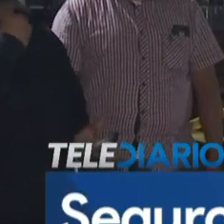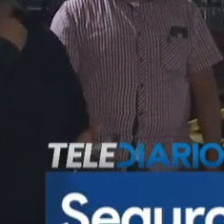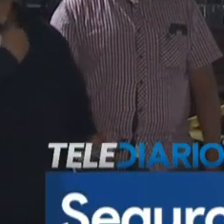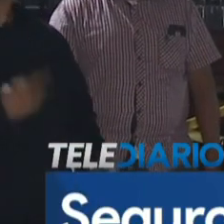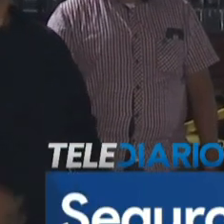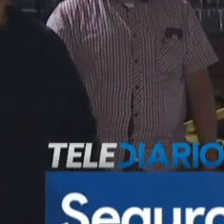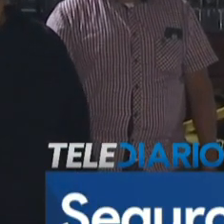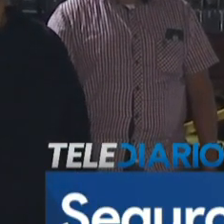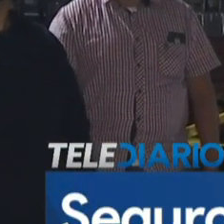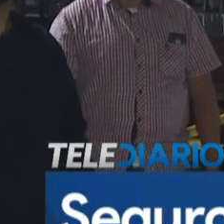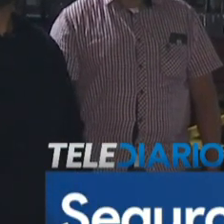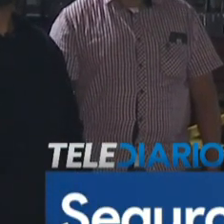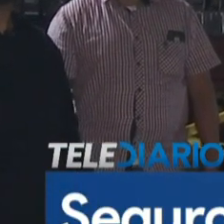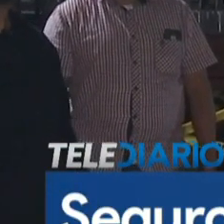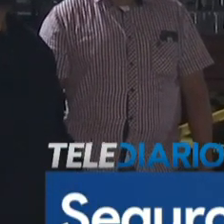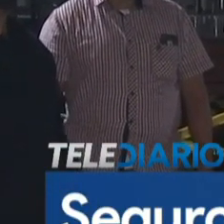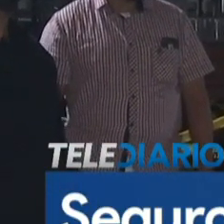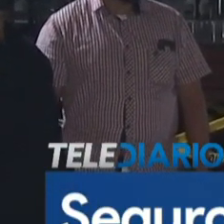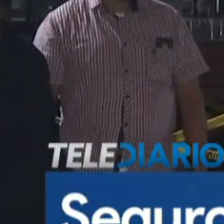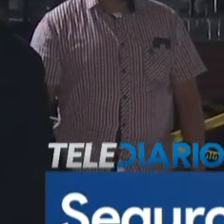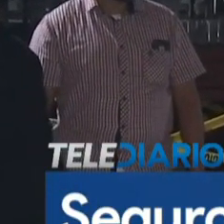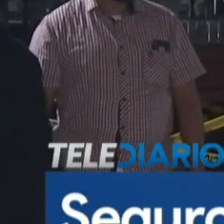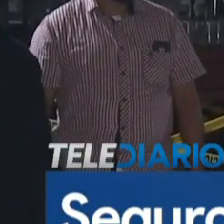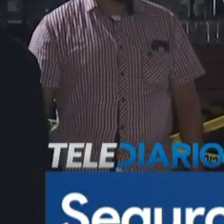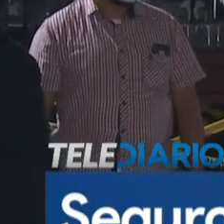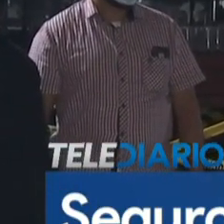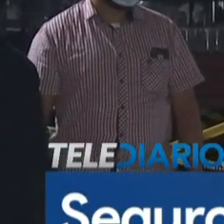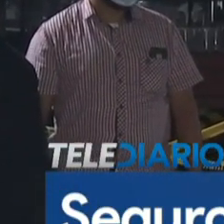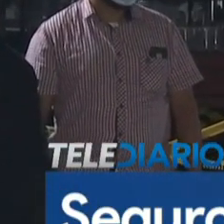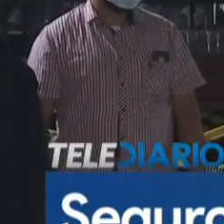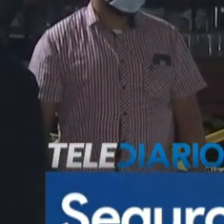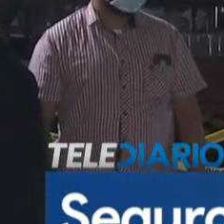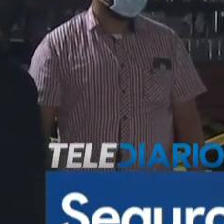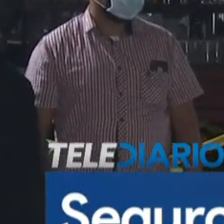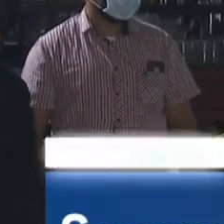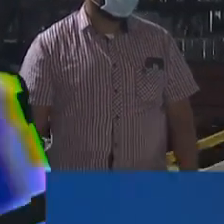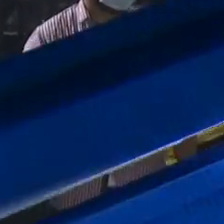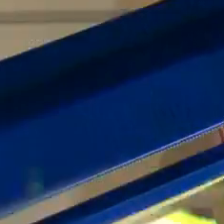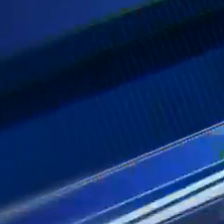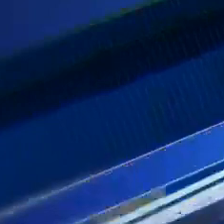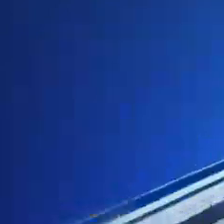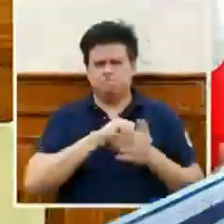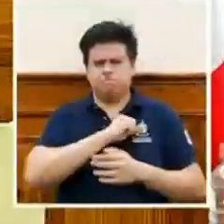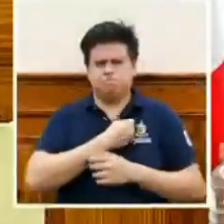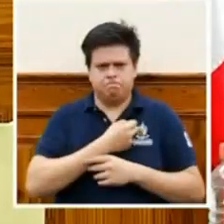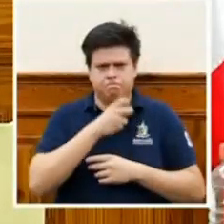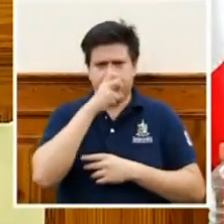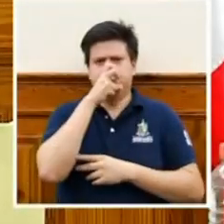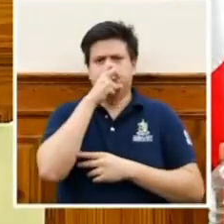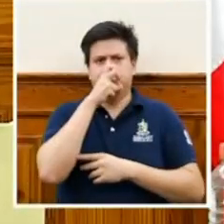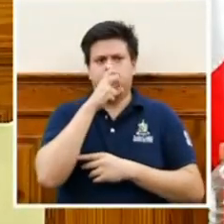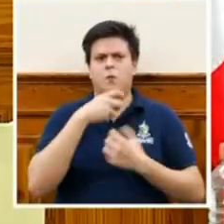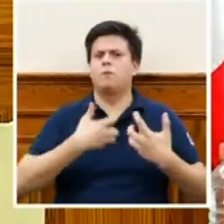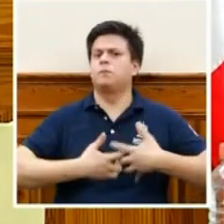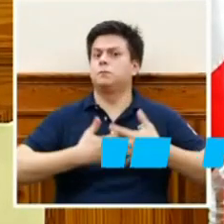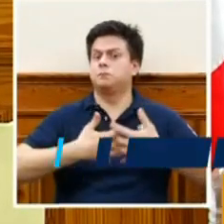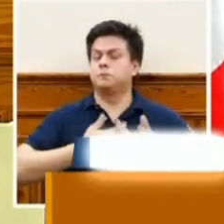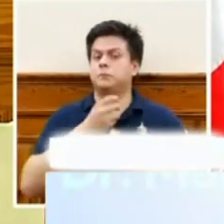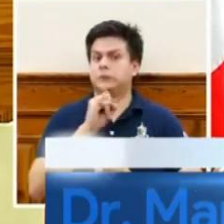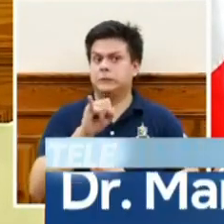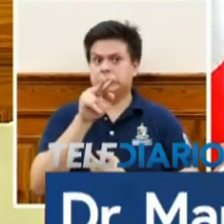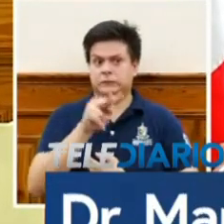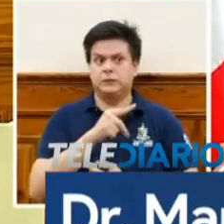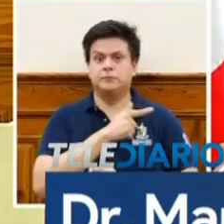los ciudadanos que sigan atendiendo las indicaciones de la autoridad. Me da muchísimo